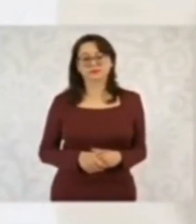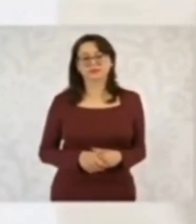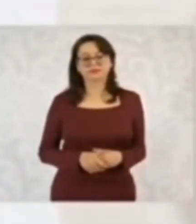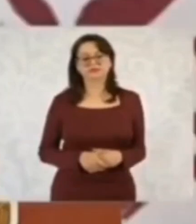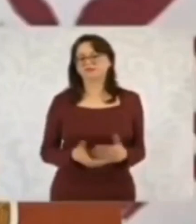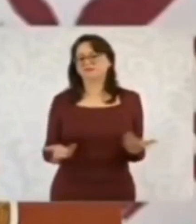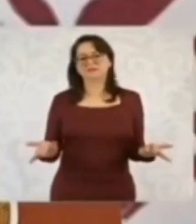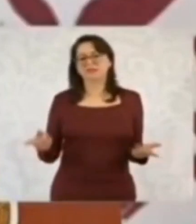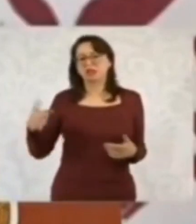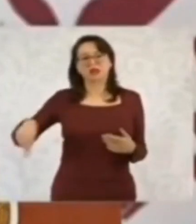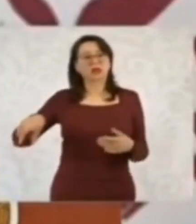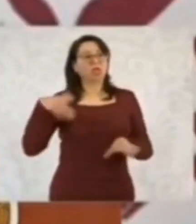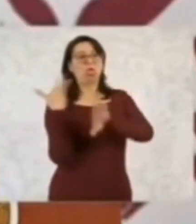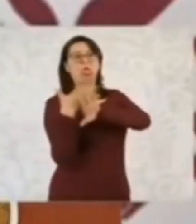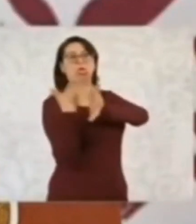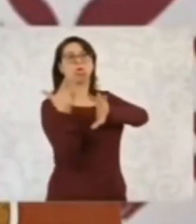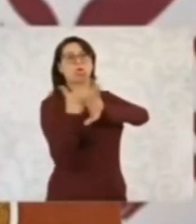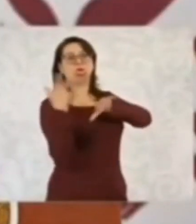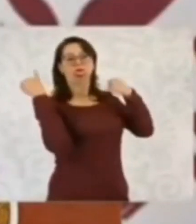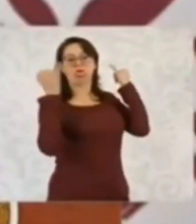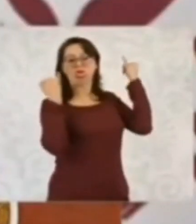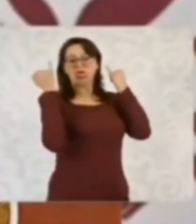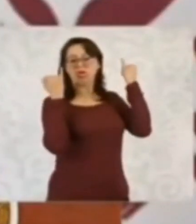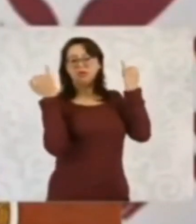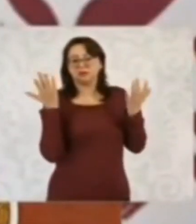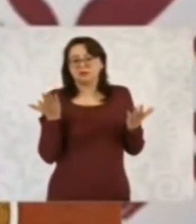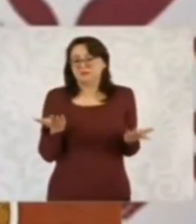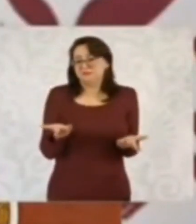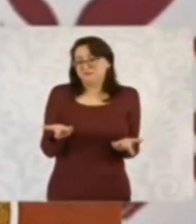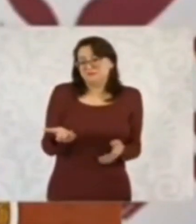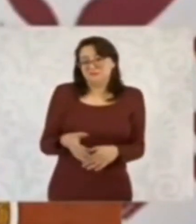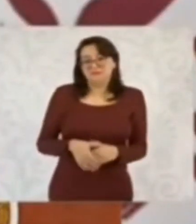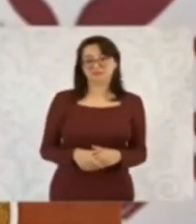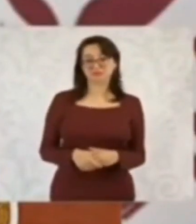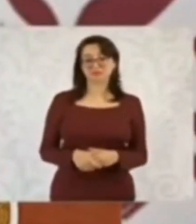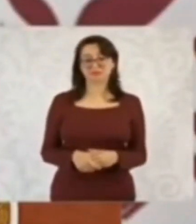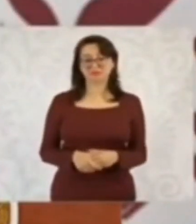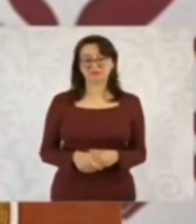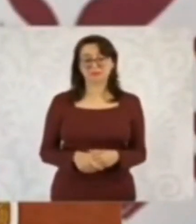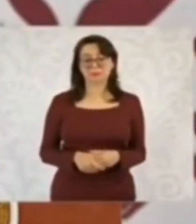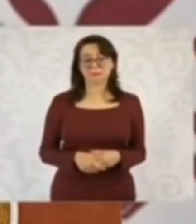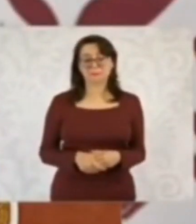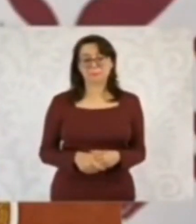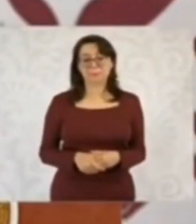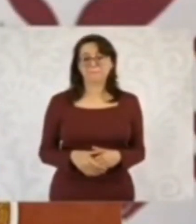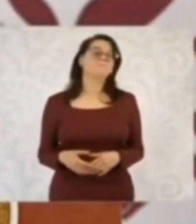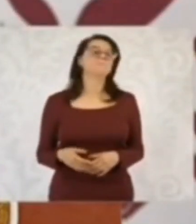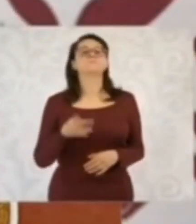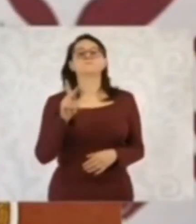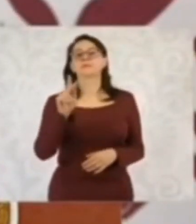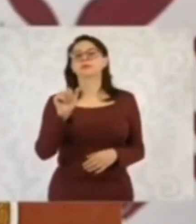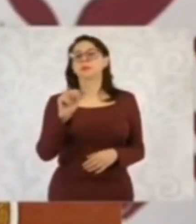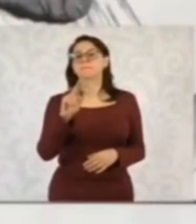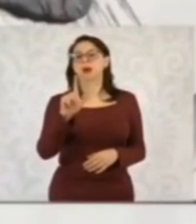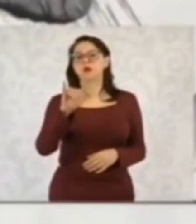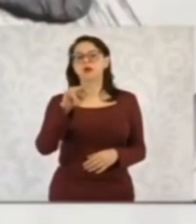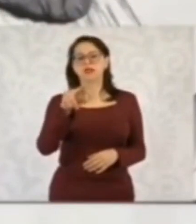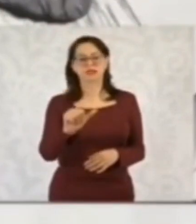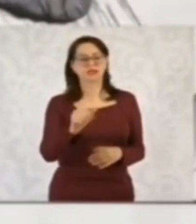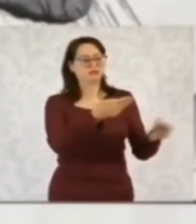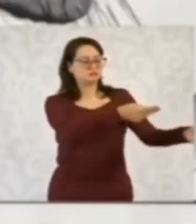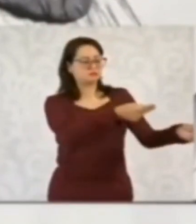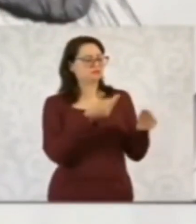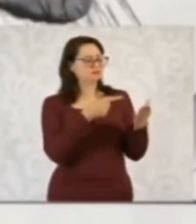No tiene nada la oposición hoy. La verdad, vean, a mí Paulina luego me pasa las notas